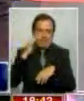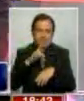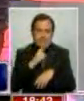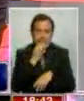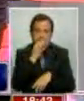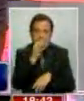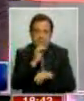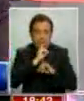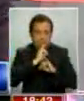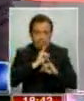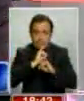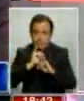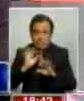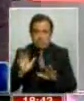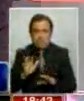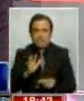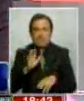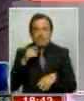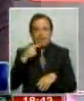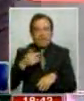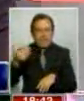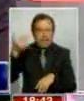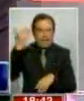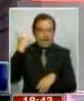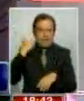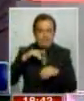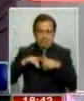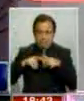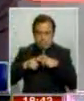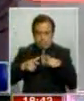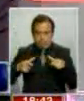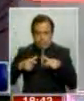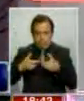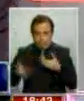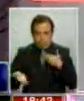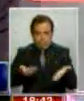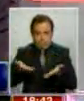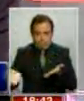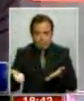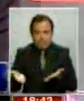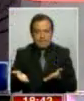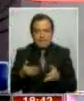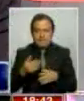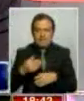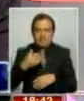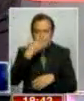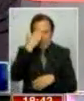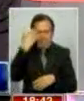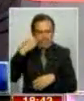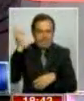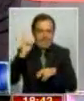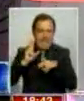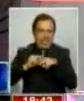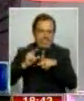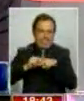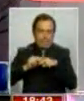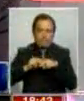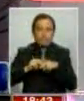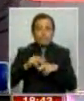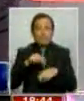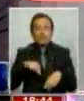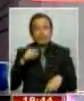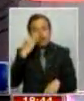Yo me hago responsable diciendo que la época de los panfletos está en el pasado. Y yo creo que Chile lo que necesita es tener una altura de